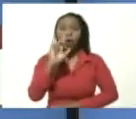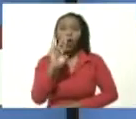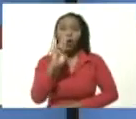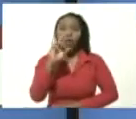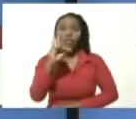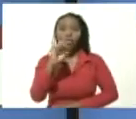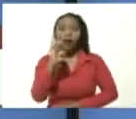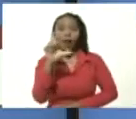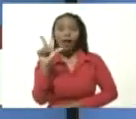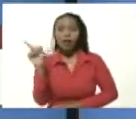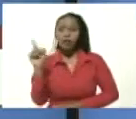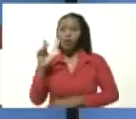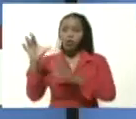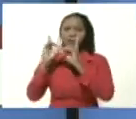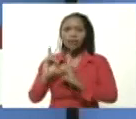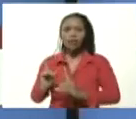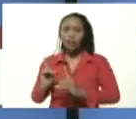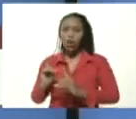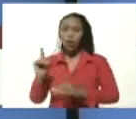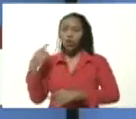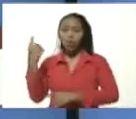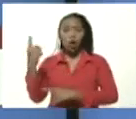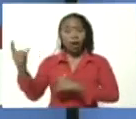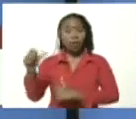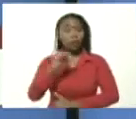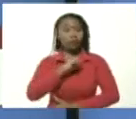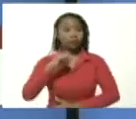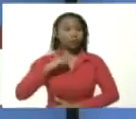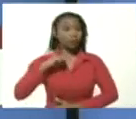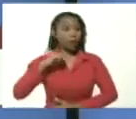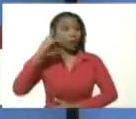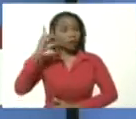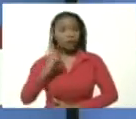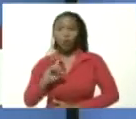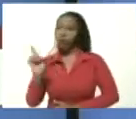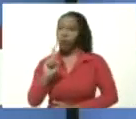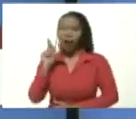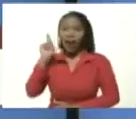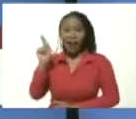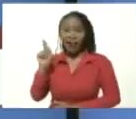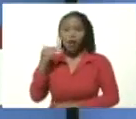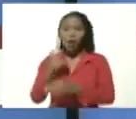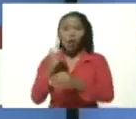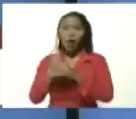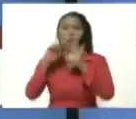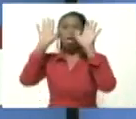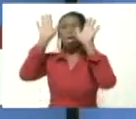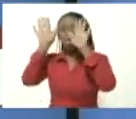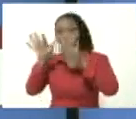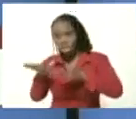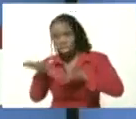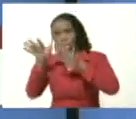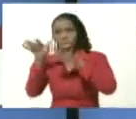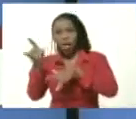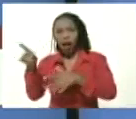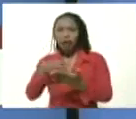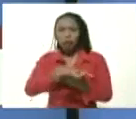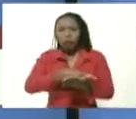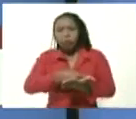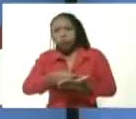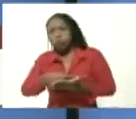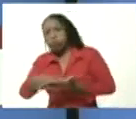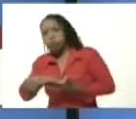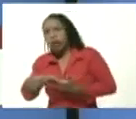No es una decisión de Borrell solo. Eso lo entendemos, pero Borrell es muy lacayo, o sea, él es muy arrastrado al